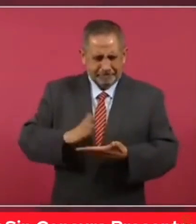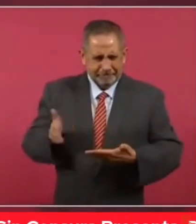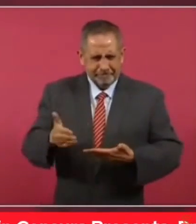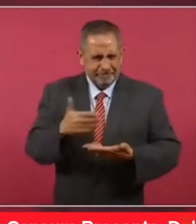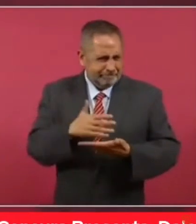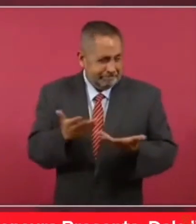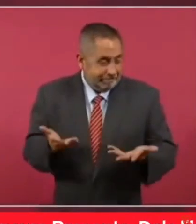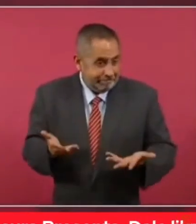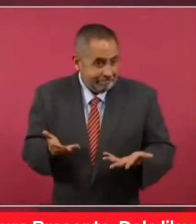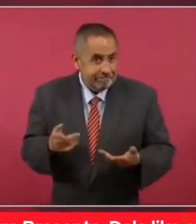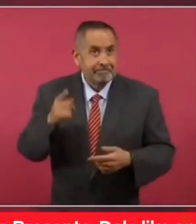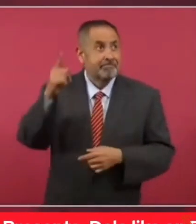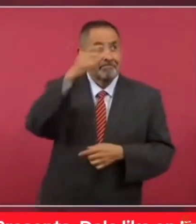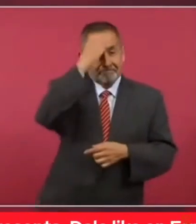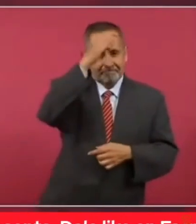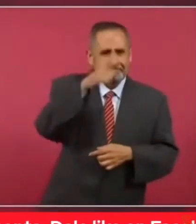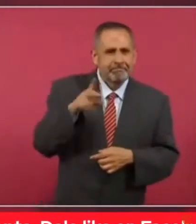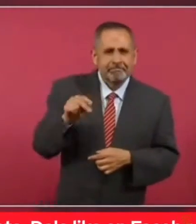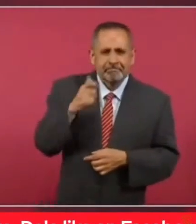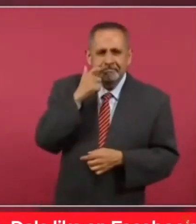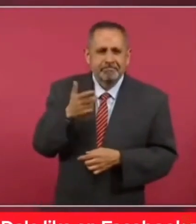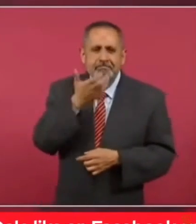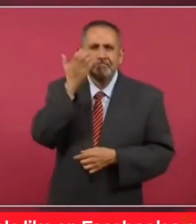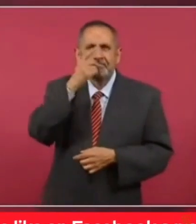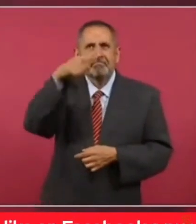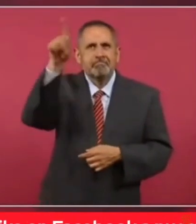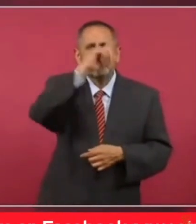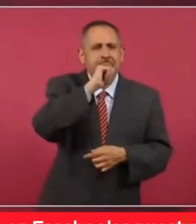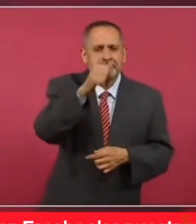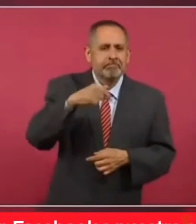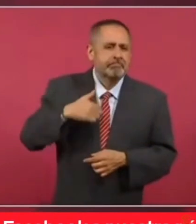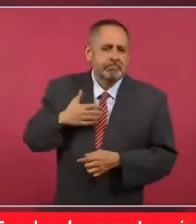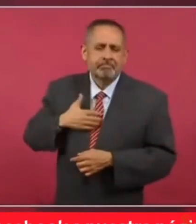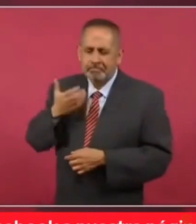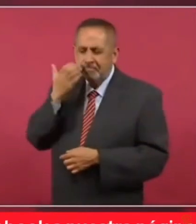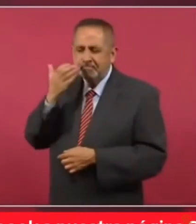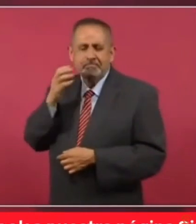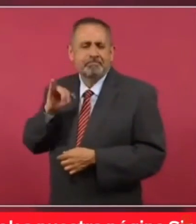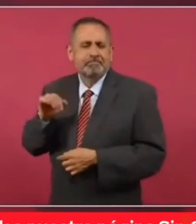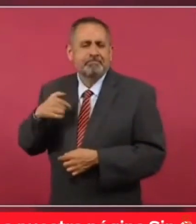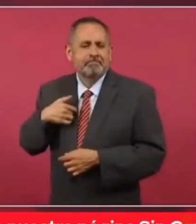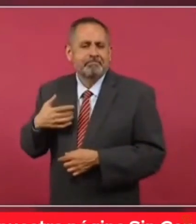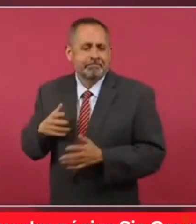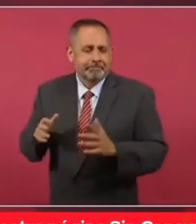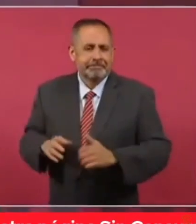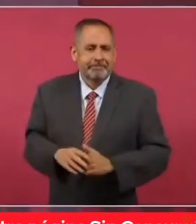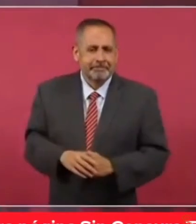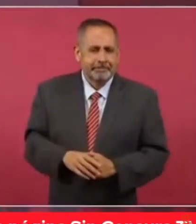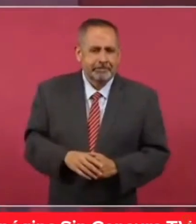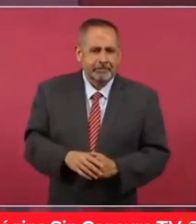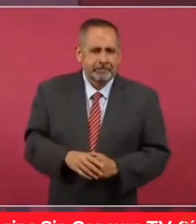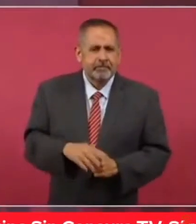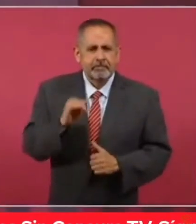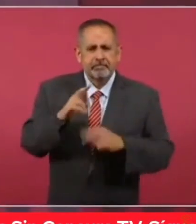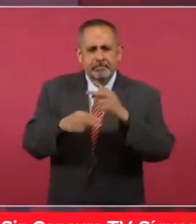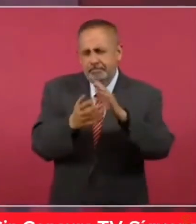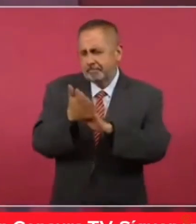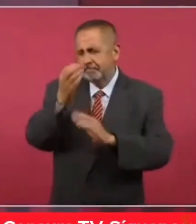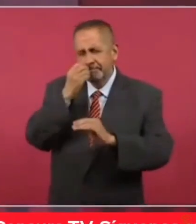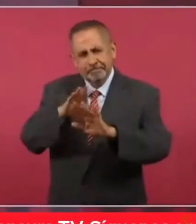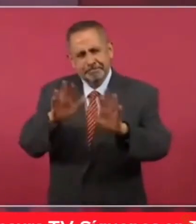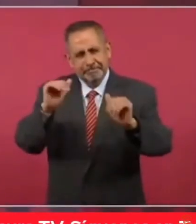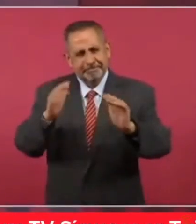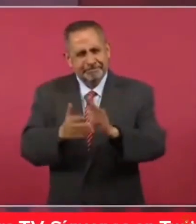mojarra frita? Pues no, no se acostumbra a eso, ¿no? Pero en general, pero sí vámonos a